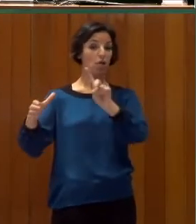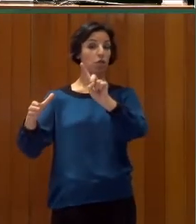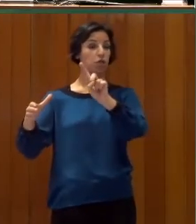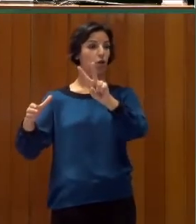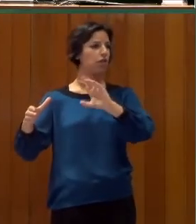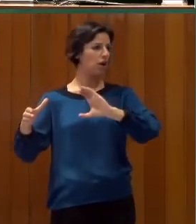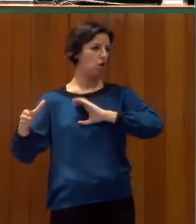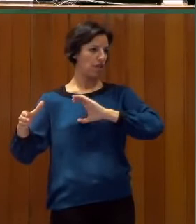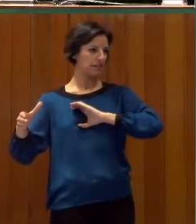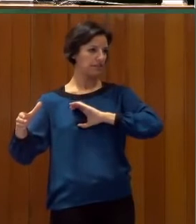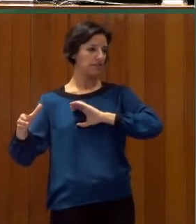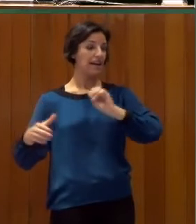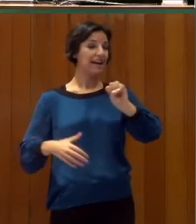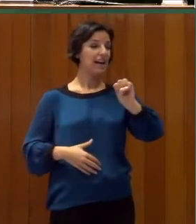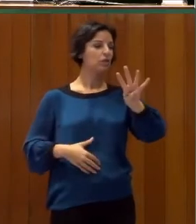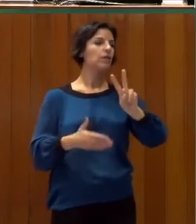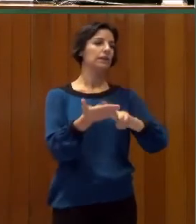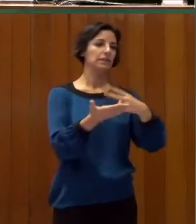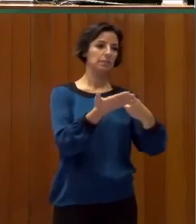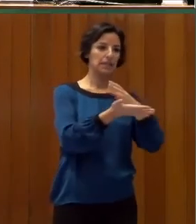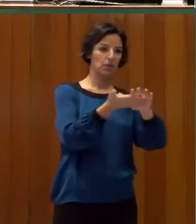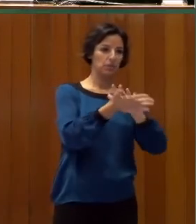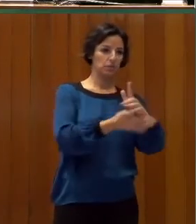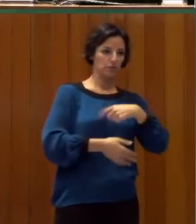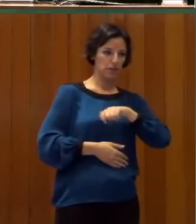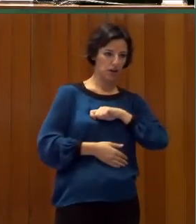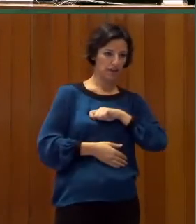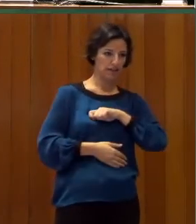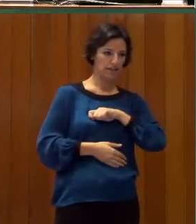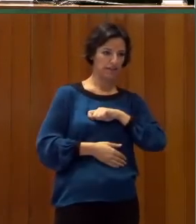eran codas y 14 intérpretes de lengua de signos española.